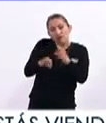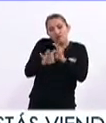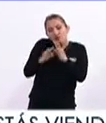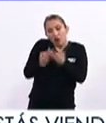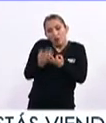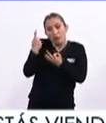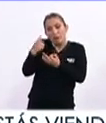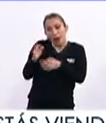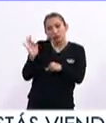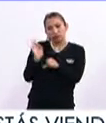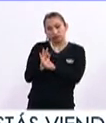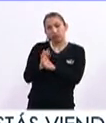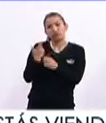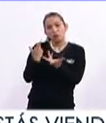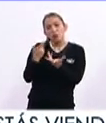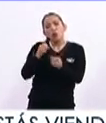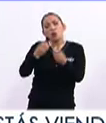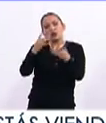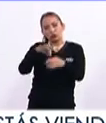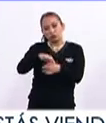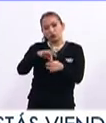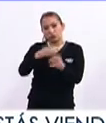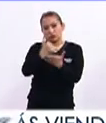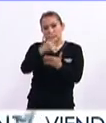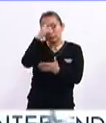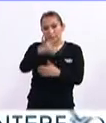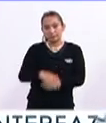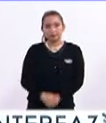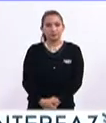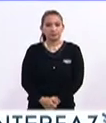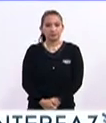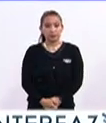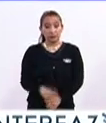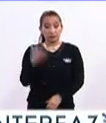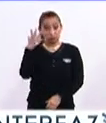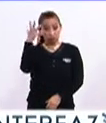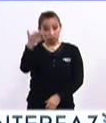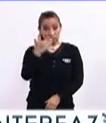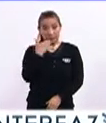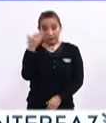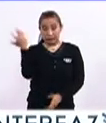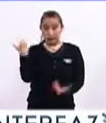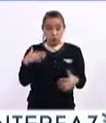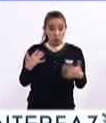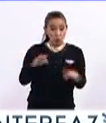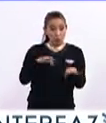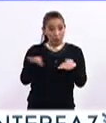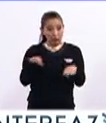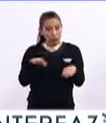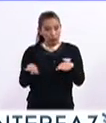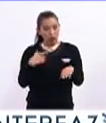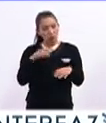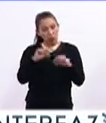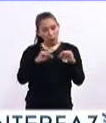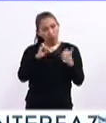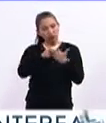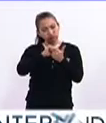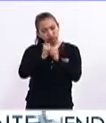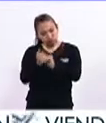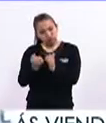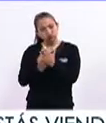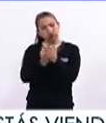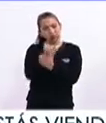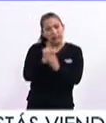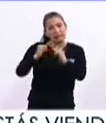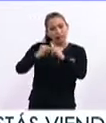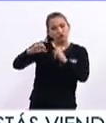que garanticen esta rendición de cuentas ante la ciudadanía. No, y un gran reto, además, bueno, ya que hemos de alguna forma madurado nuestra democracia,